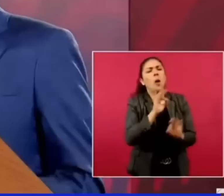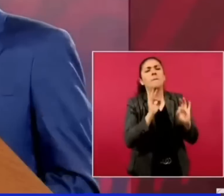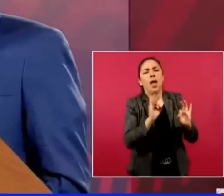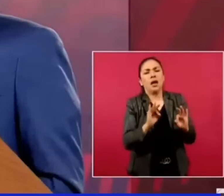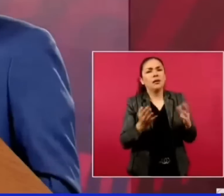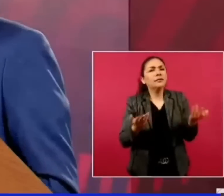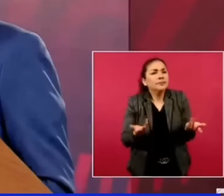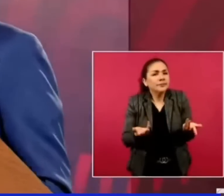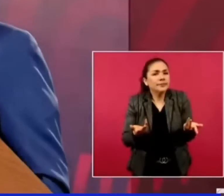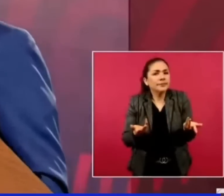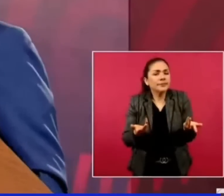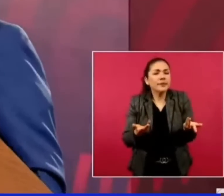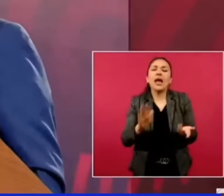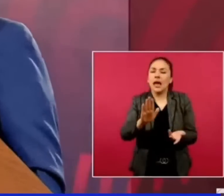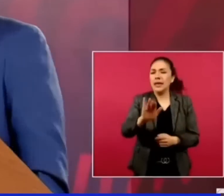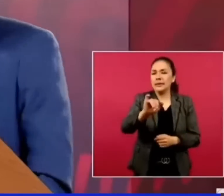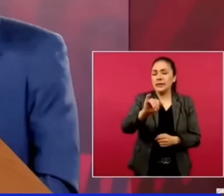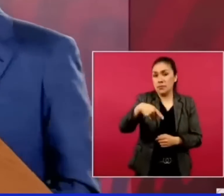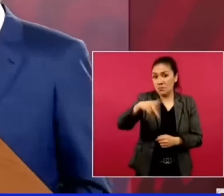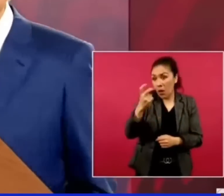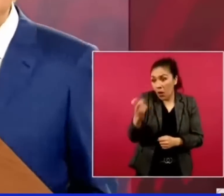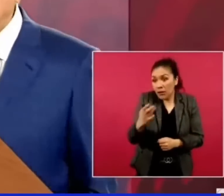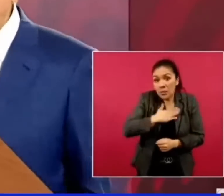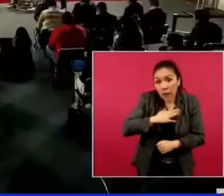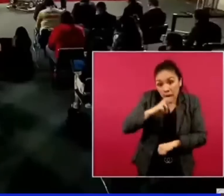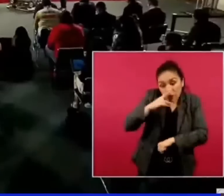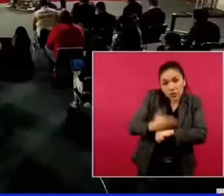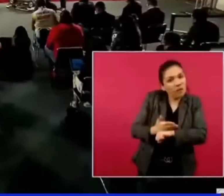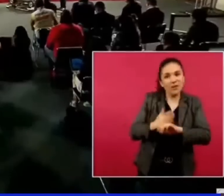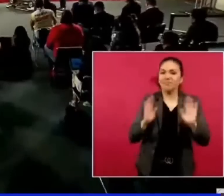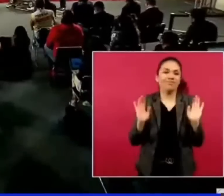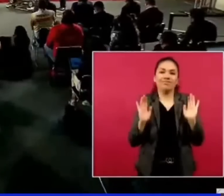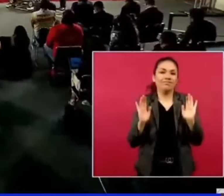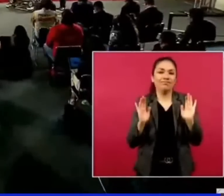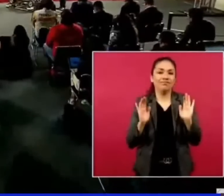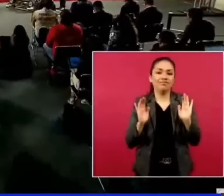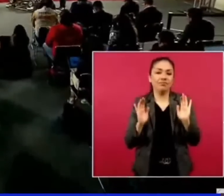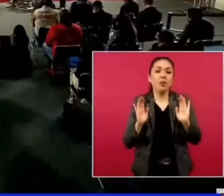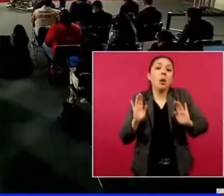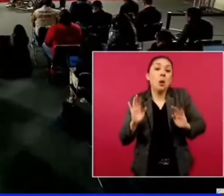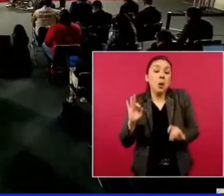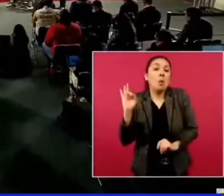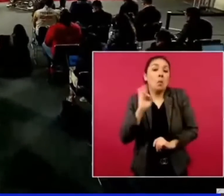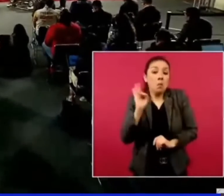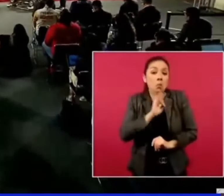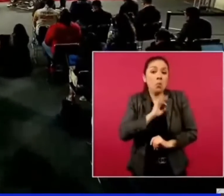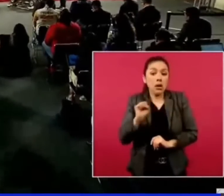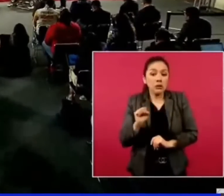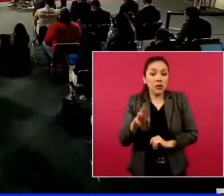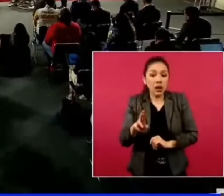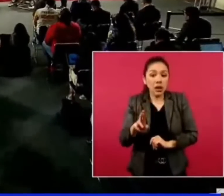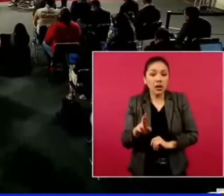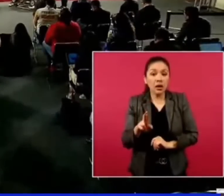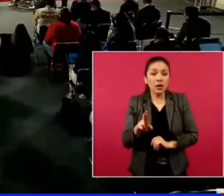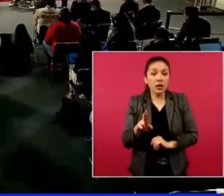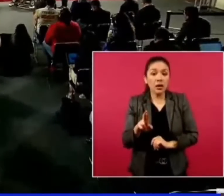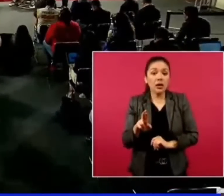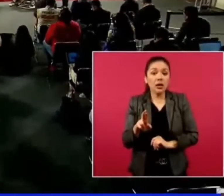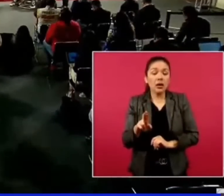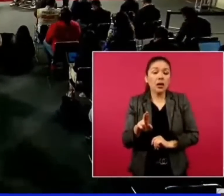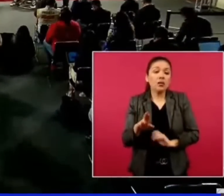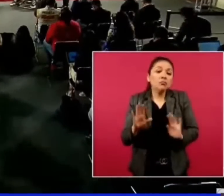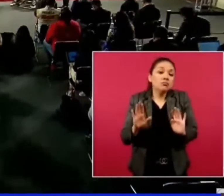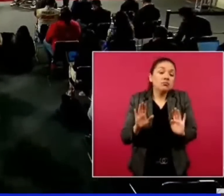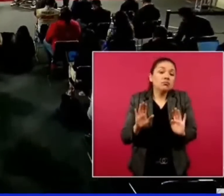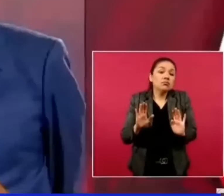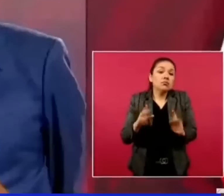Sí, pero no nos corresponde a nosotros. Puede ser que por